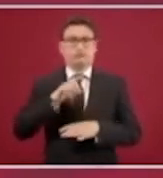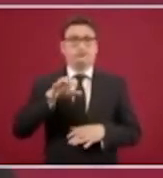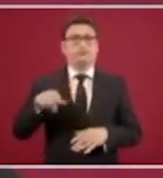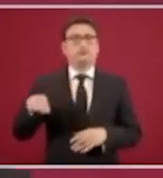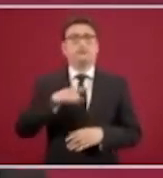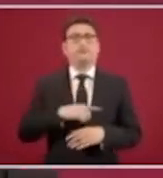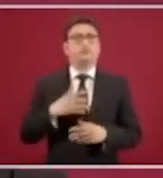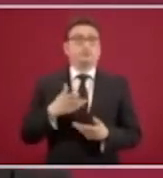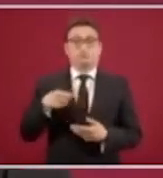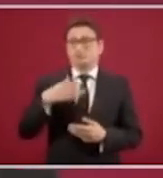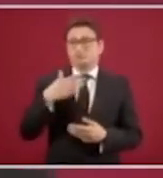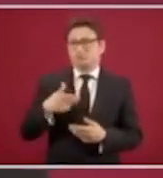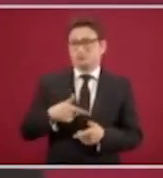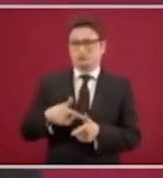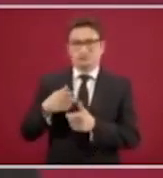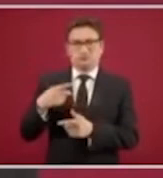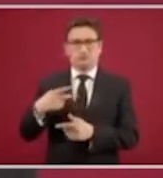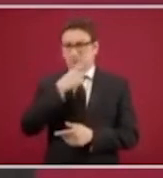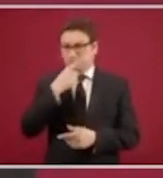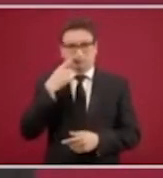están en su papel.